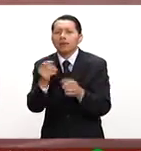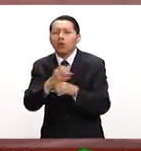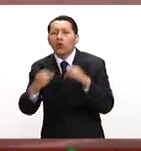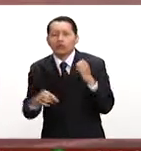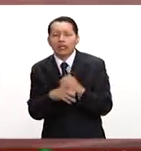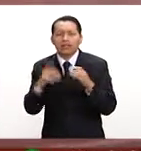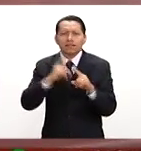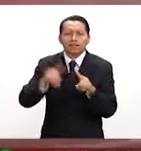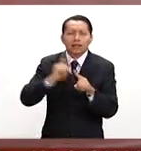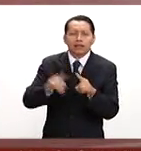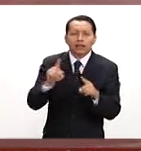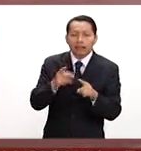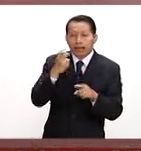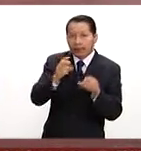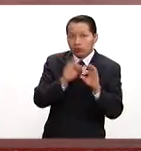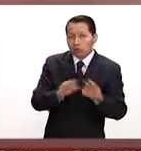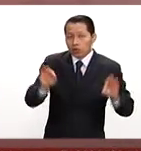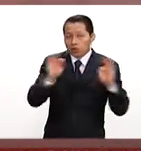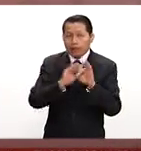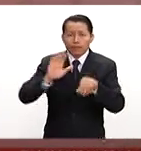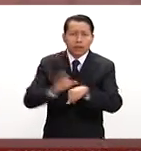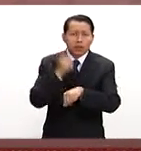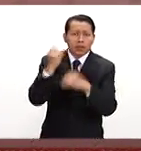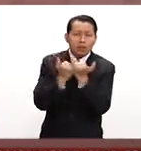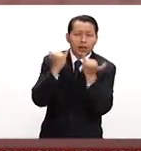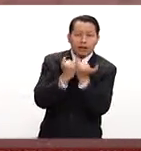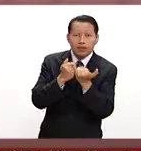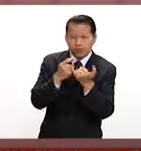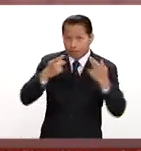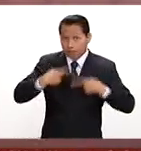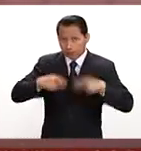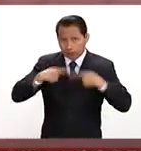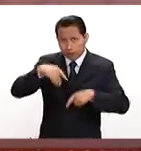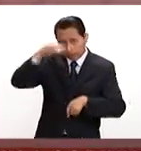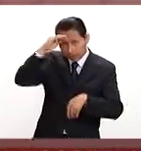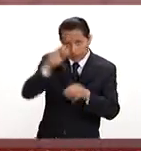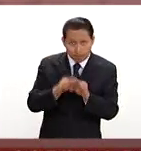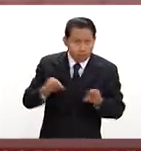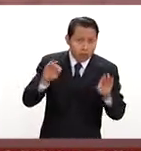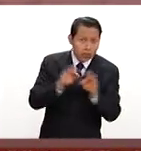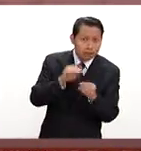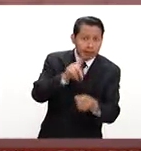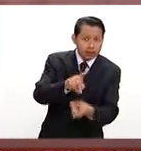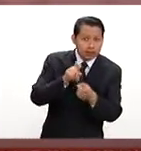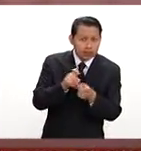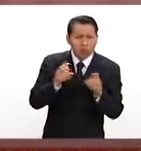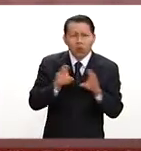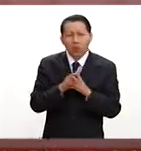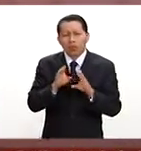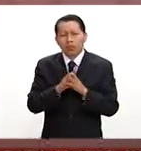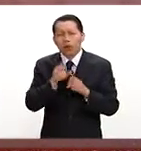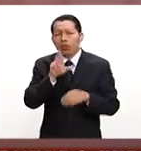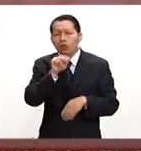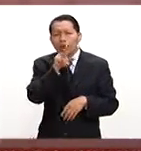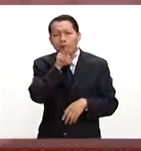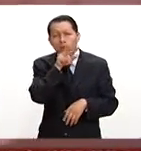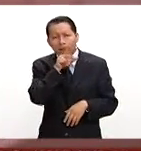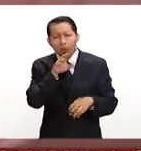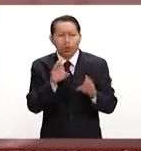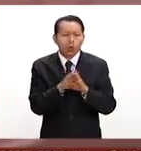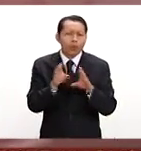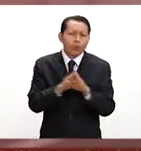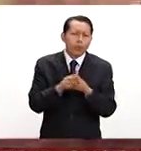cosas. ¿Y por qué esto es importante? Porque aquel que piensa que lo importante es tener un ingreso, a lo mejor no está tan preocupado por